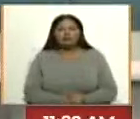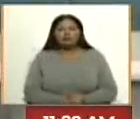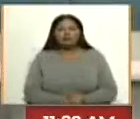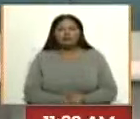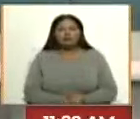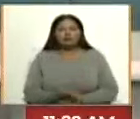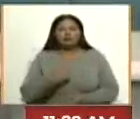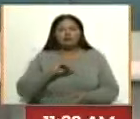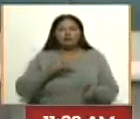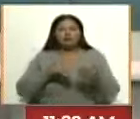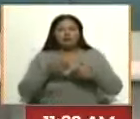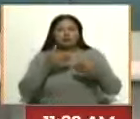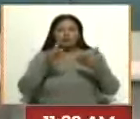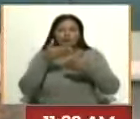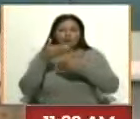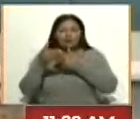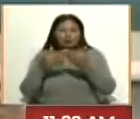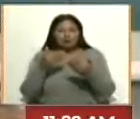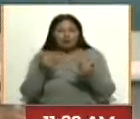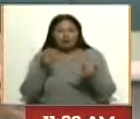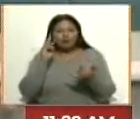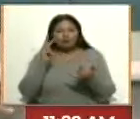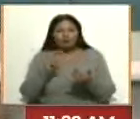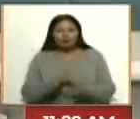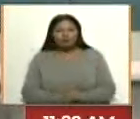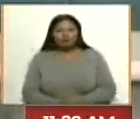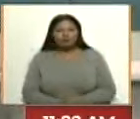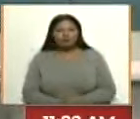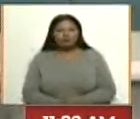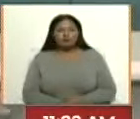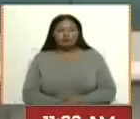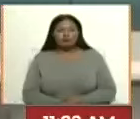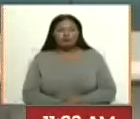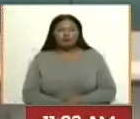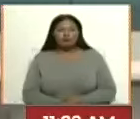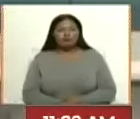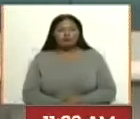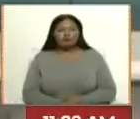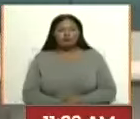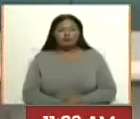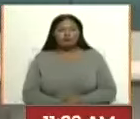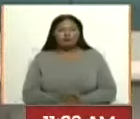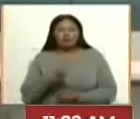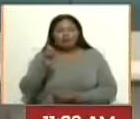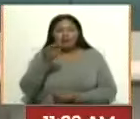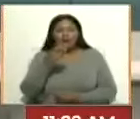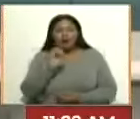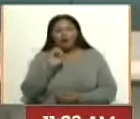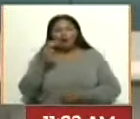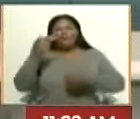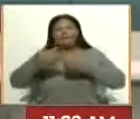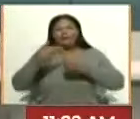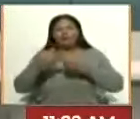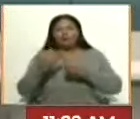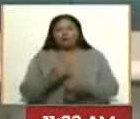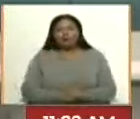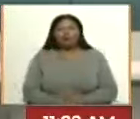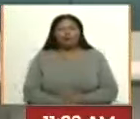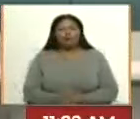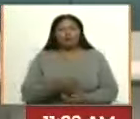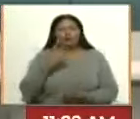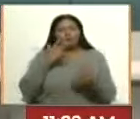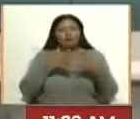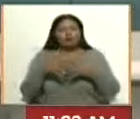ir flexibilizando algunos elementos, sobre todo en el área gasífera y petrolera. ¿Esto no es contradictorio o Estados Unidos maneja